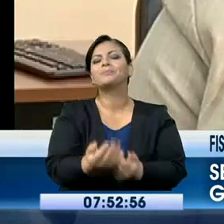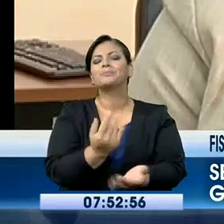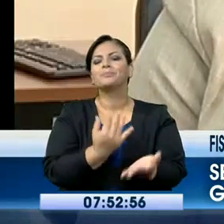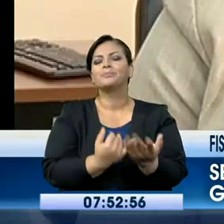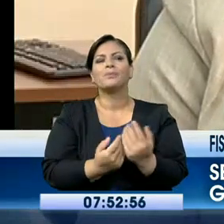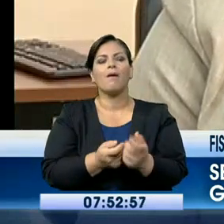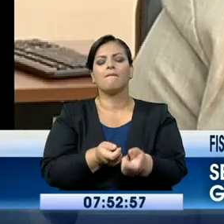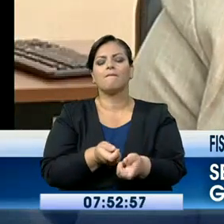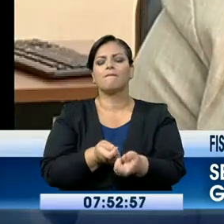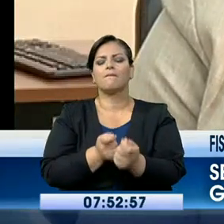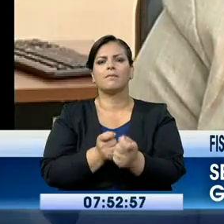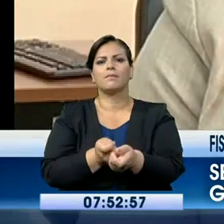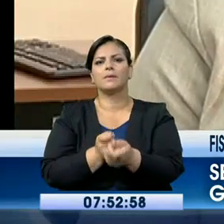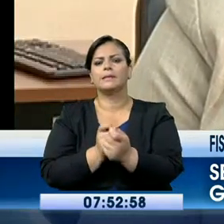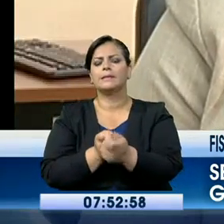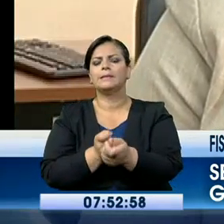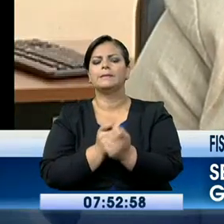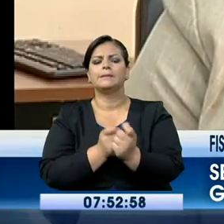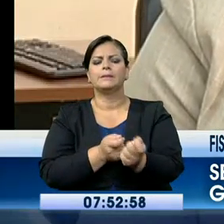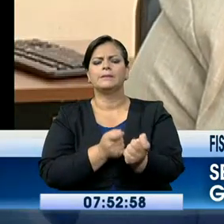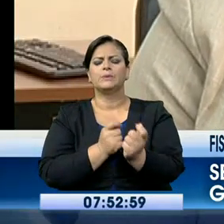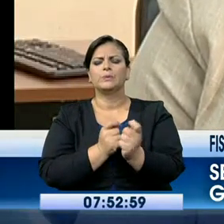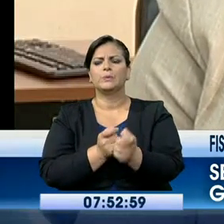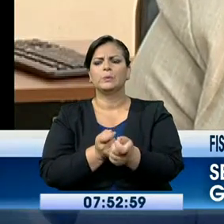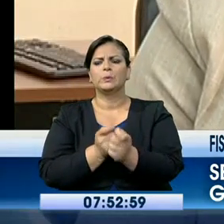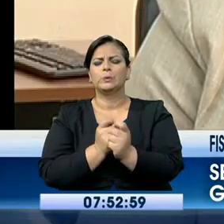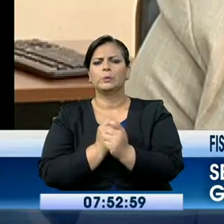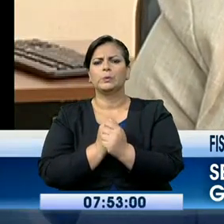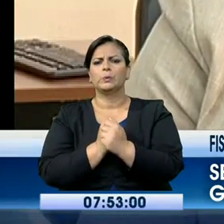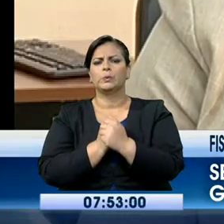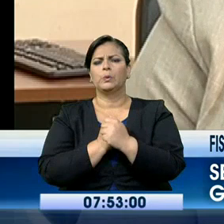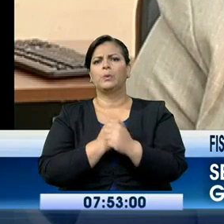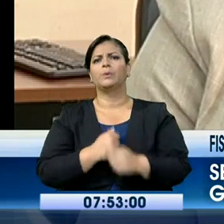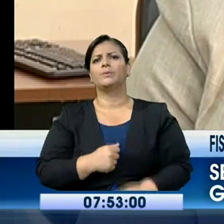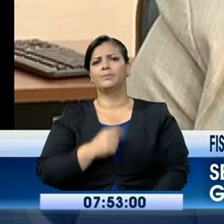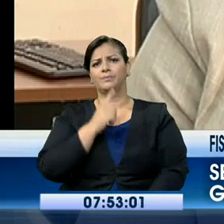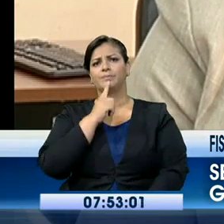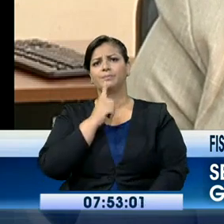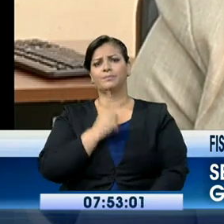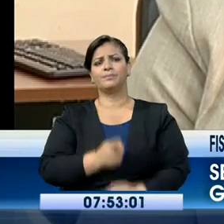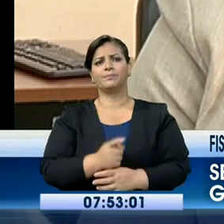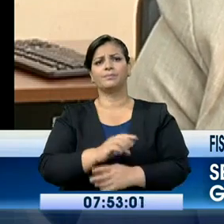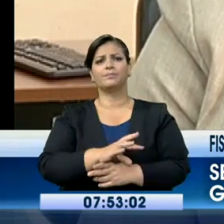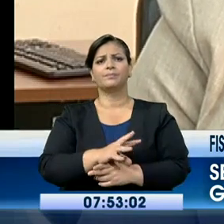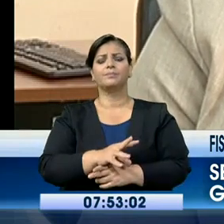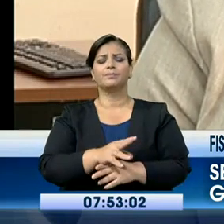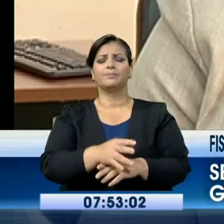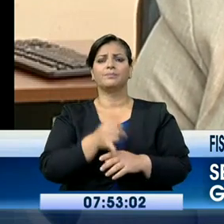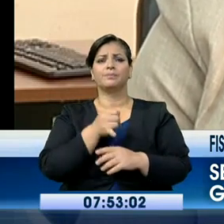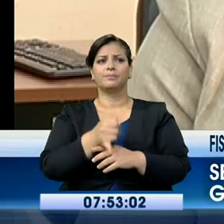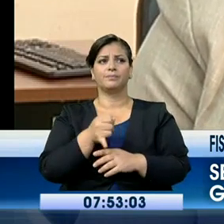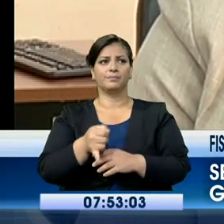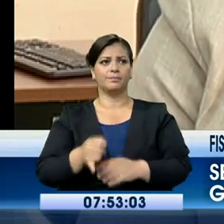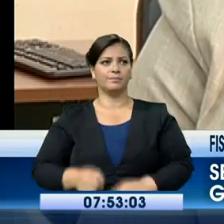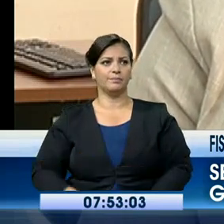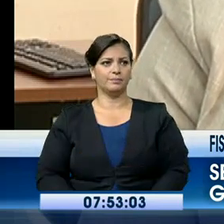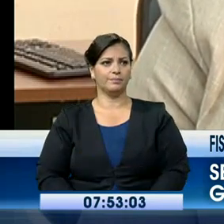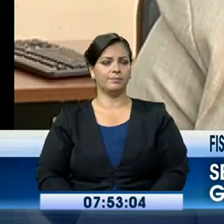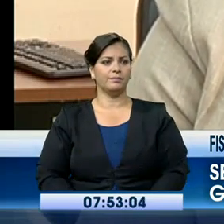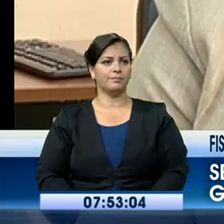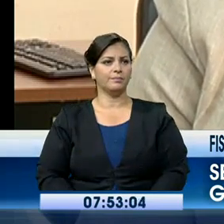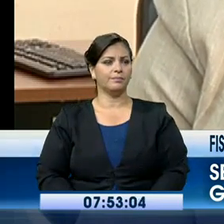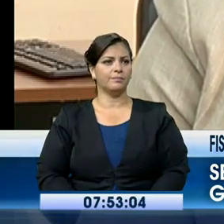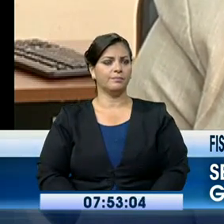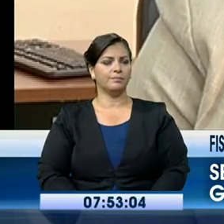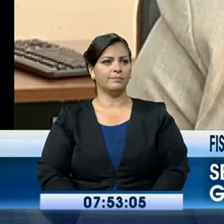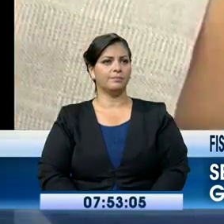tanto a nosotros como personas que estamos acostumbrados a analizar este tipo de injustos penales, imagínense lo